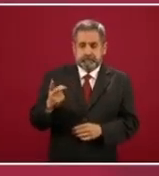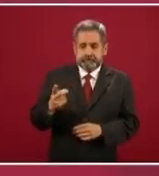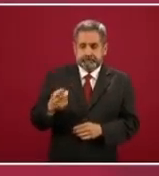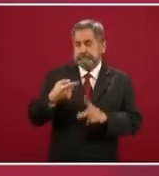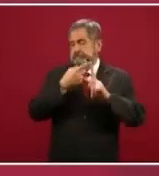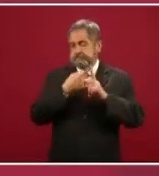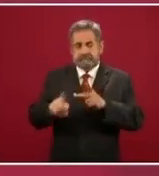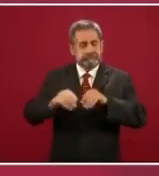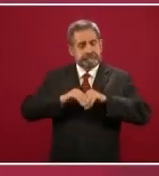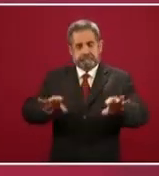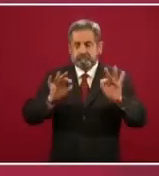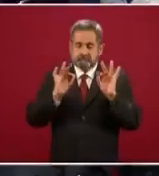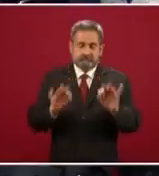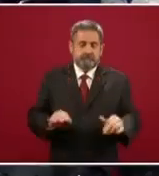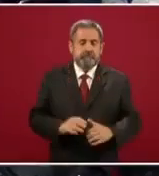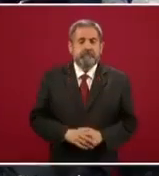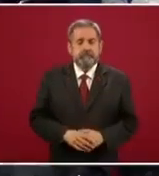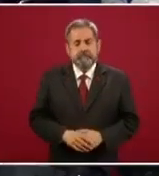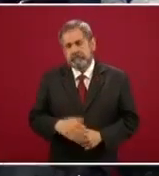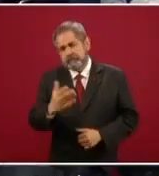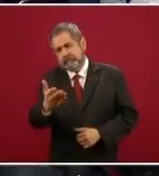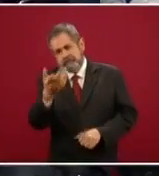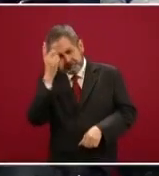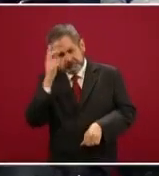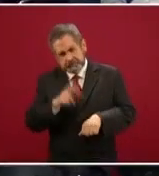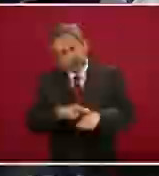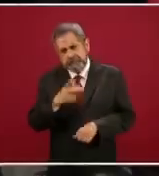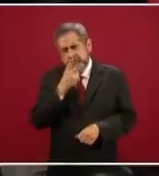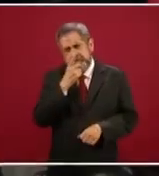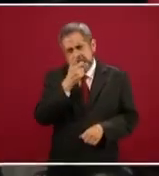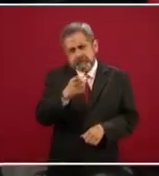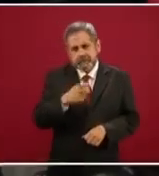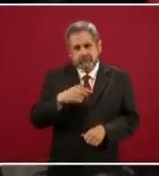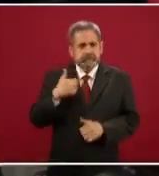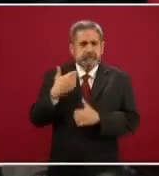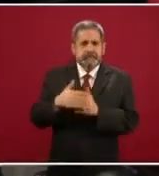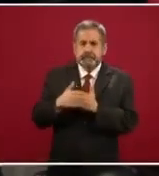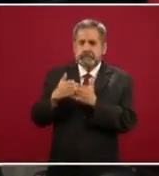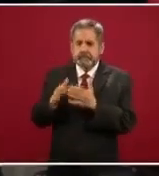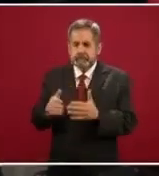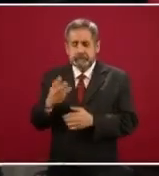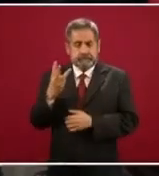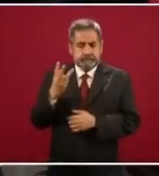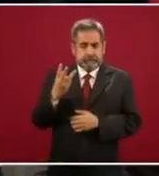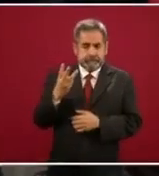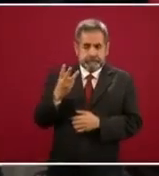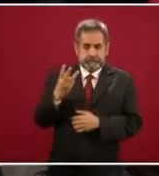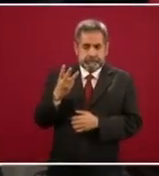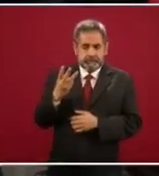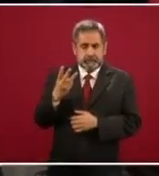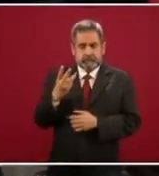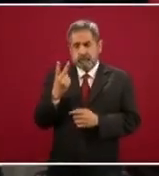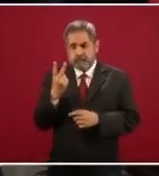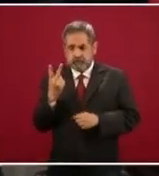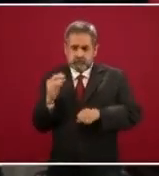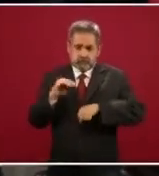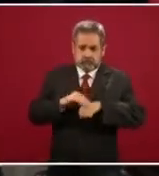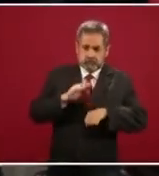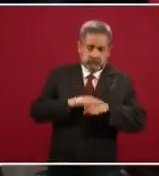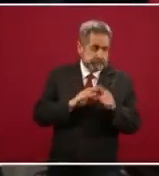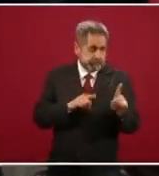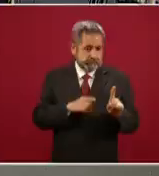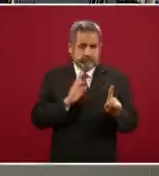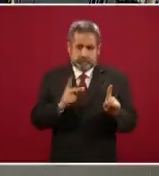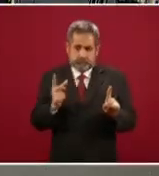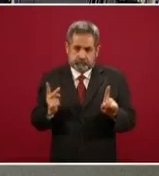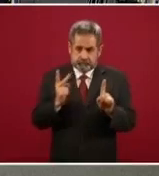ya echarlo a andar. Director, dice usted que se van a abrir en este año 2 más aparte de este que